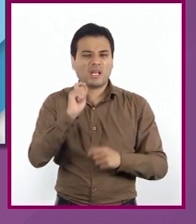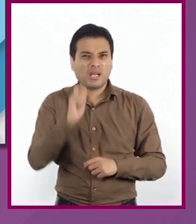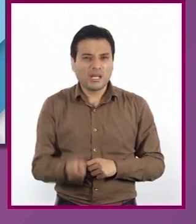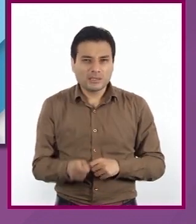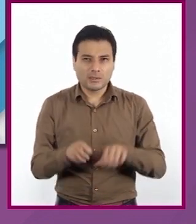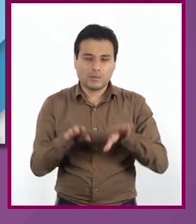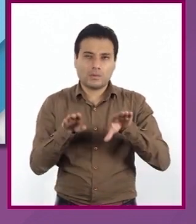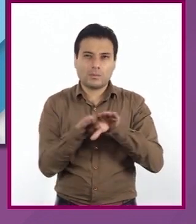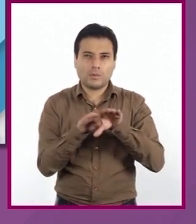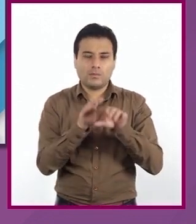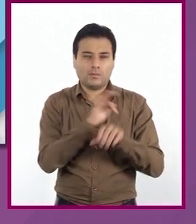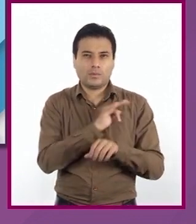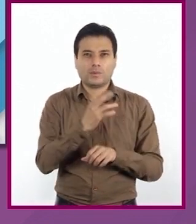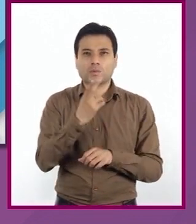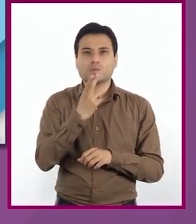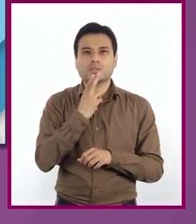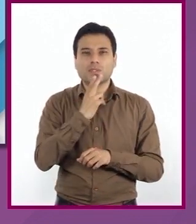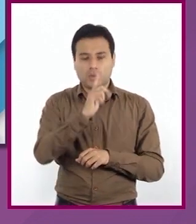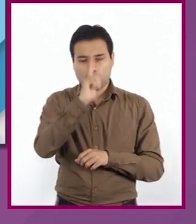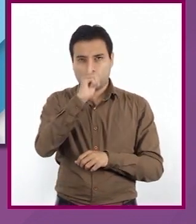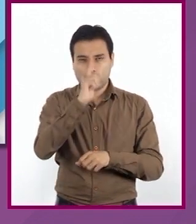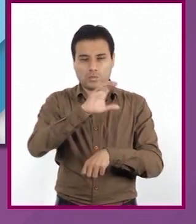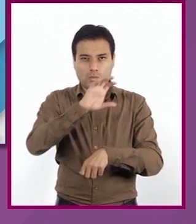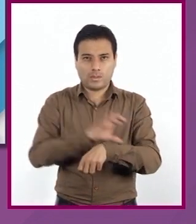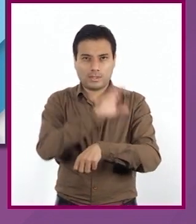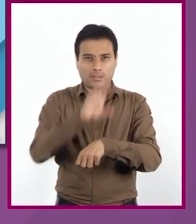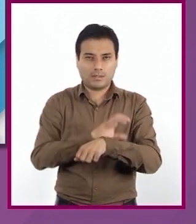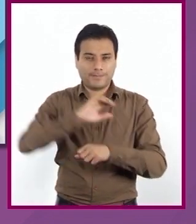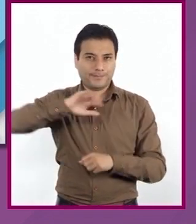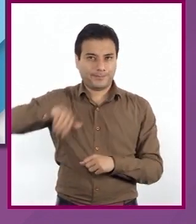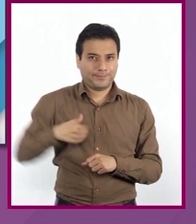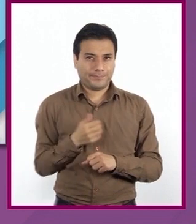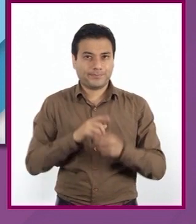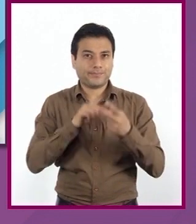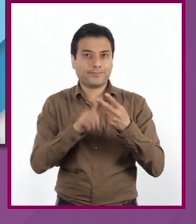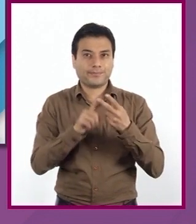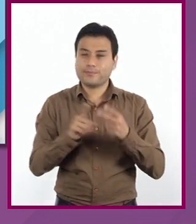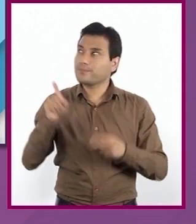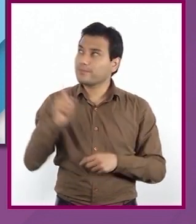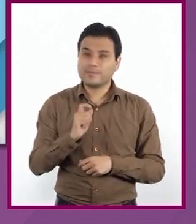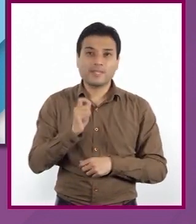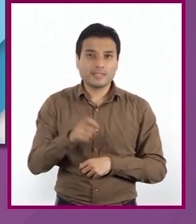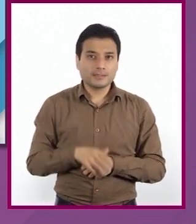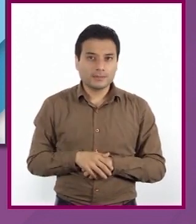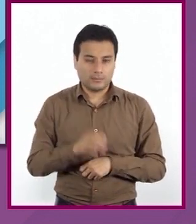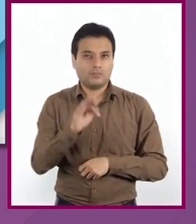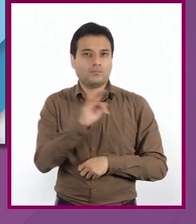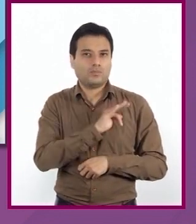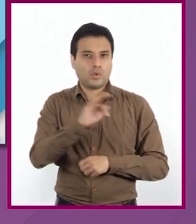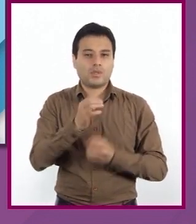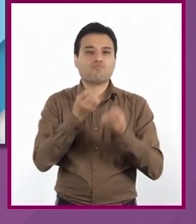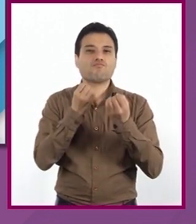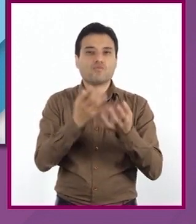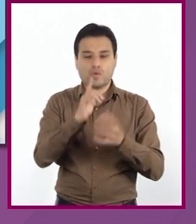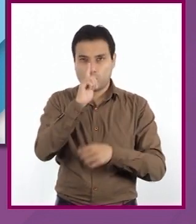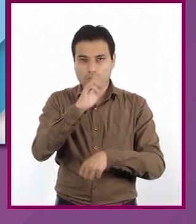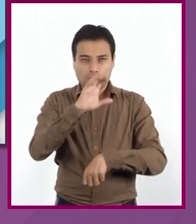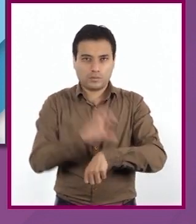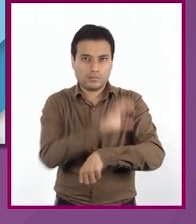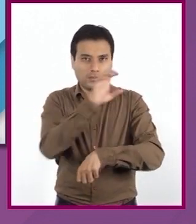de grandes cantidades de fluido eléctrico, y la pila otorgaba fluido eléctrico por periodos de